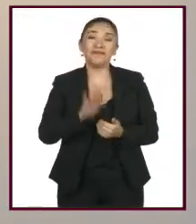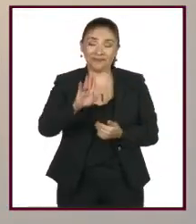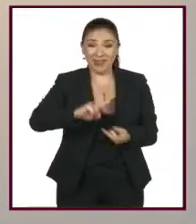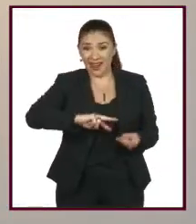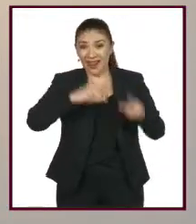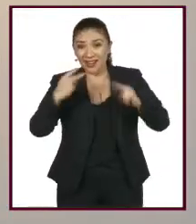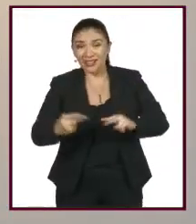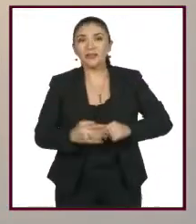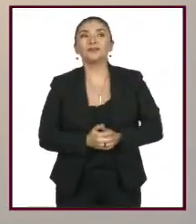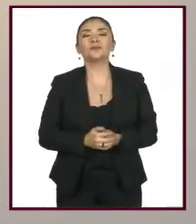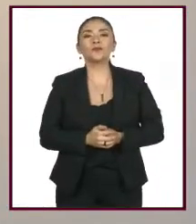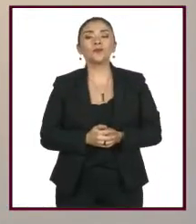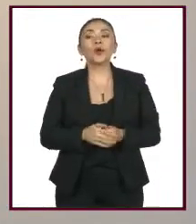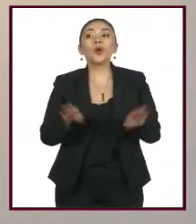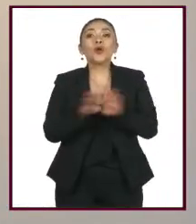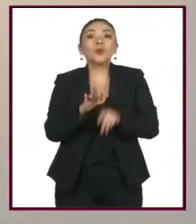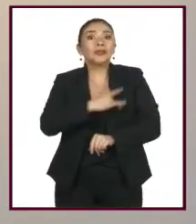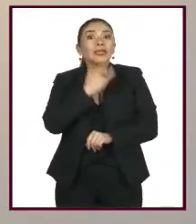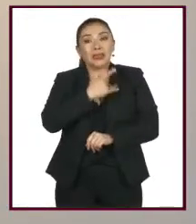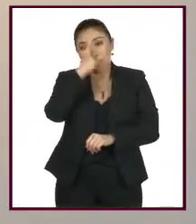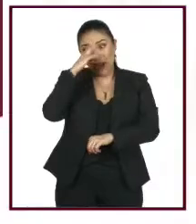los factores de protección